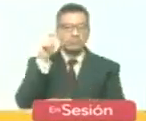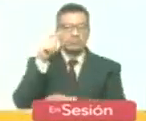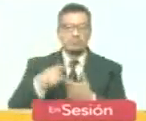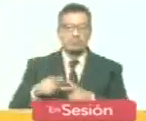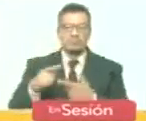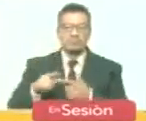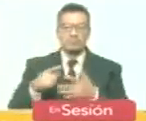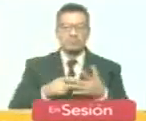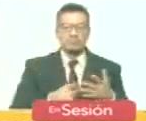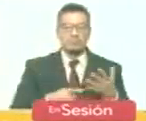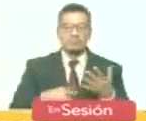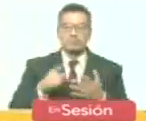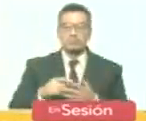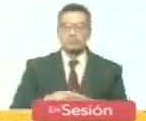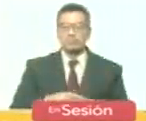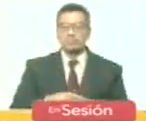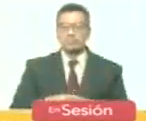sea